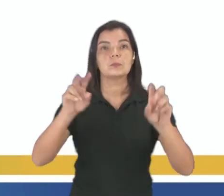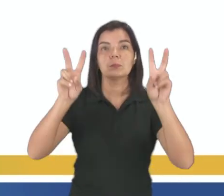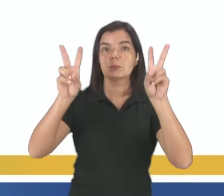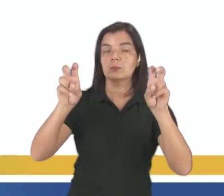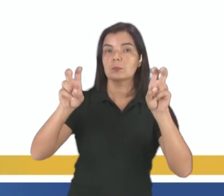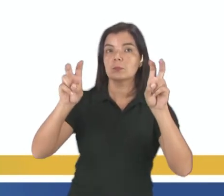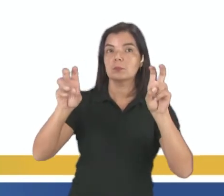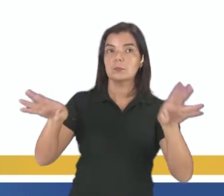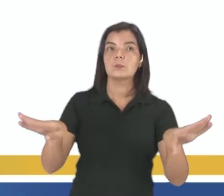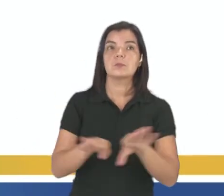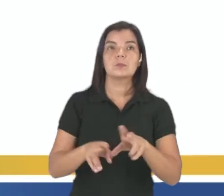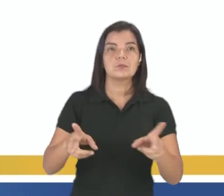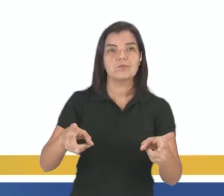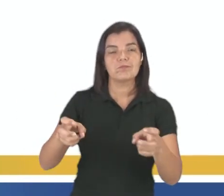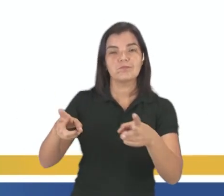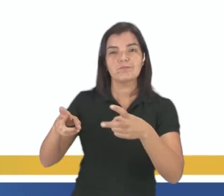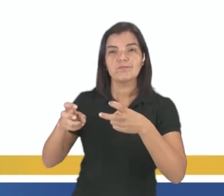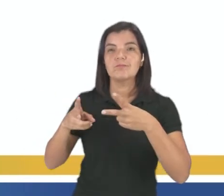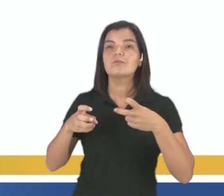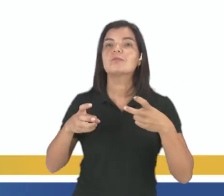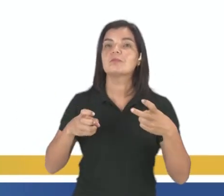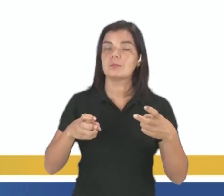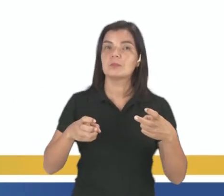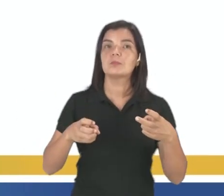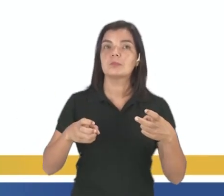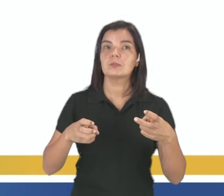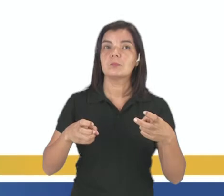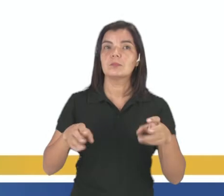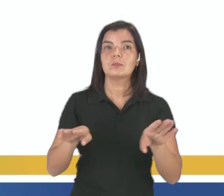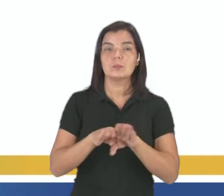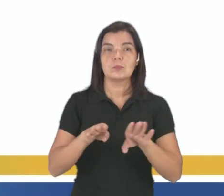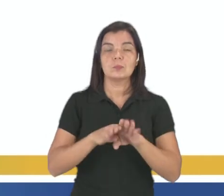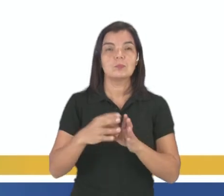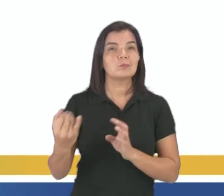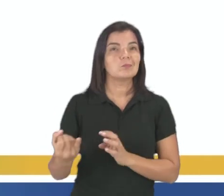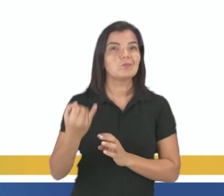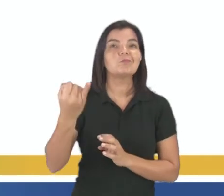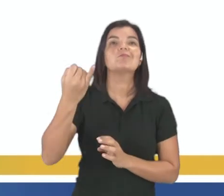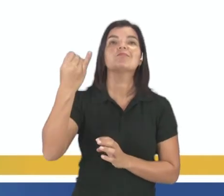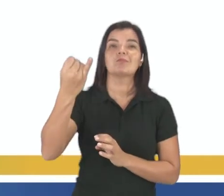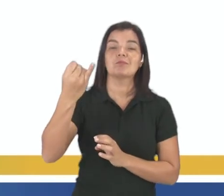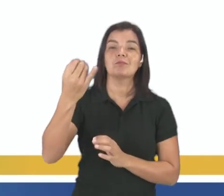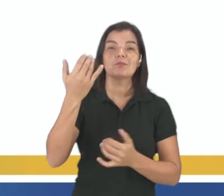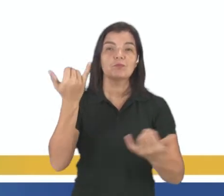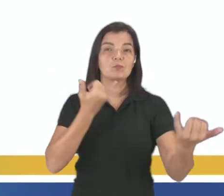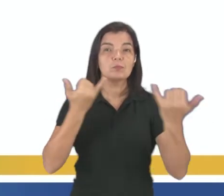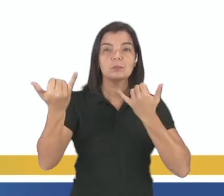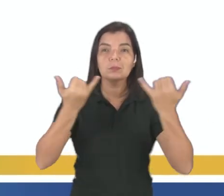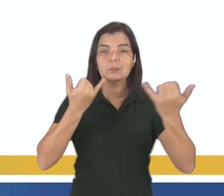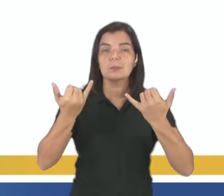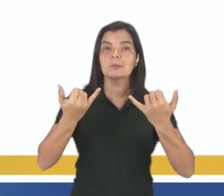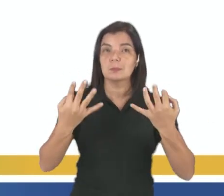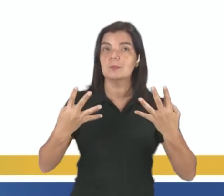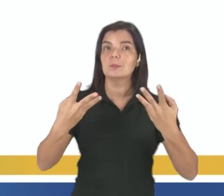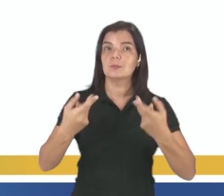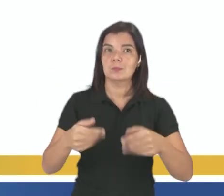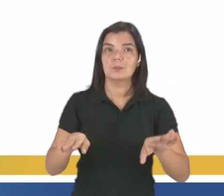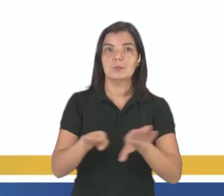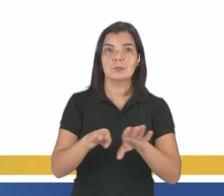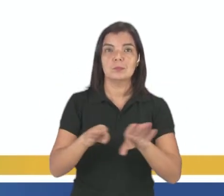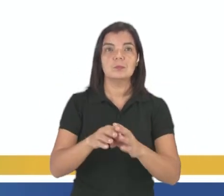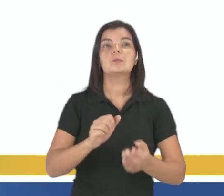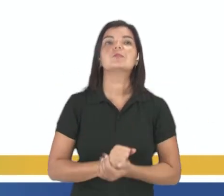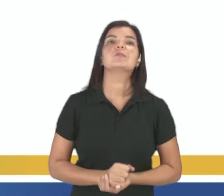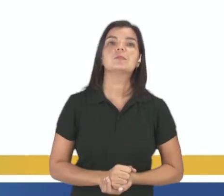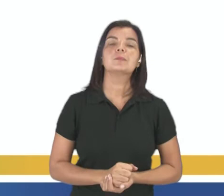para informar de qué el tema se trata, ¿no? Y es fundamental porque contiene muchas informaciones completas a partir de los